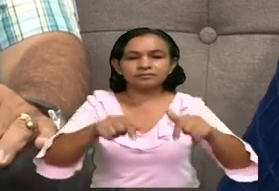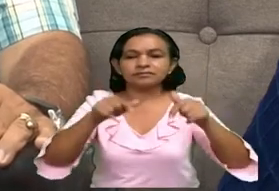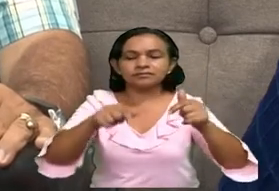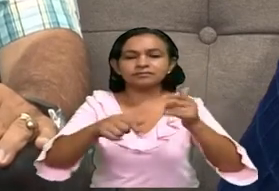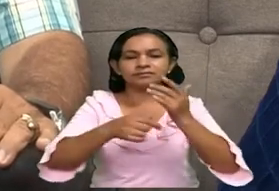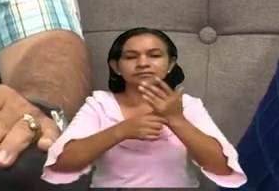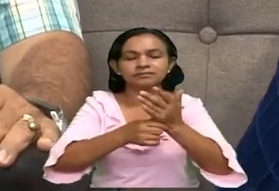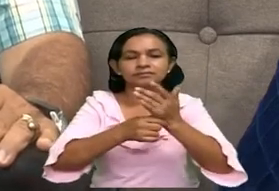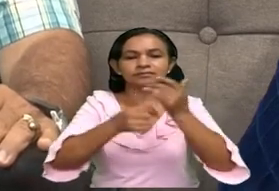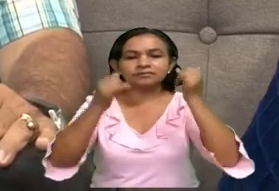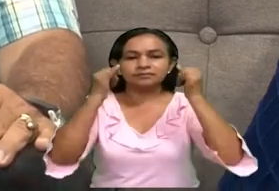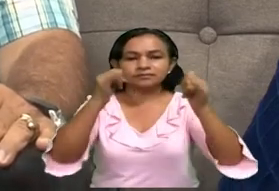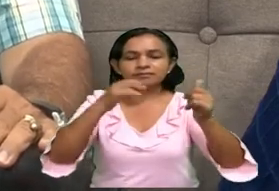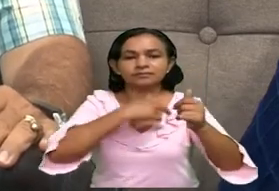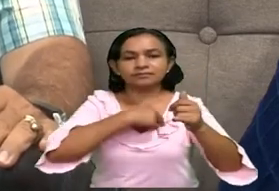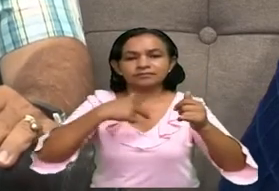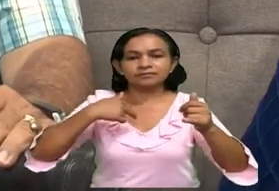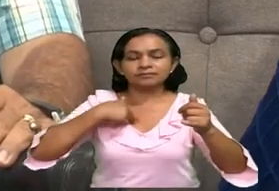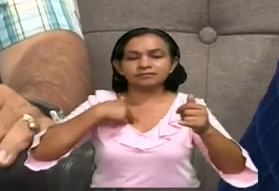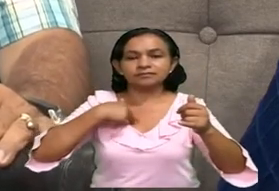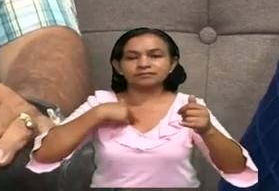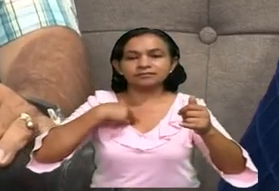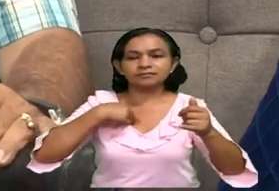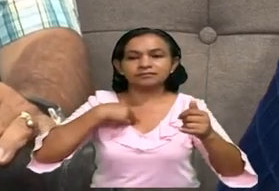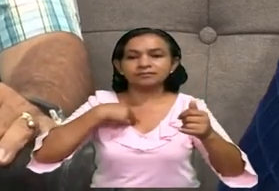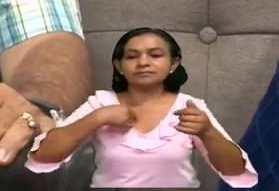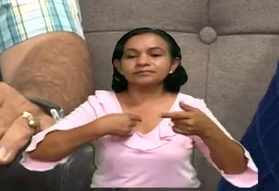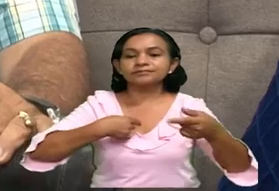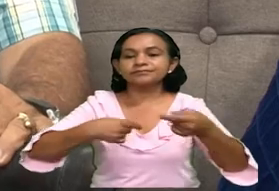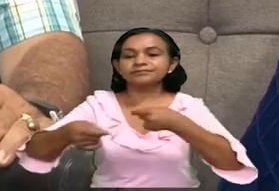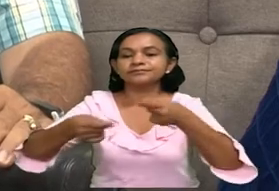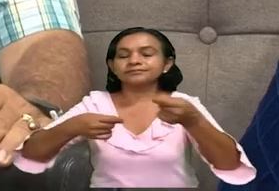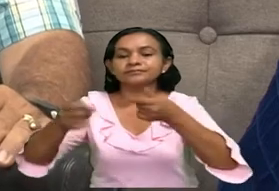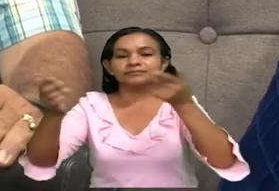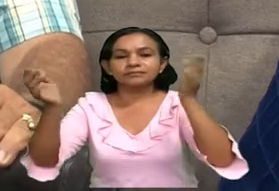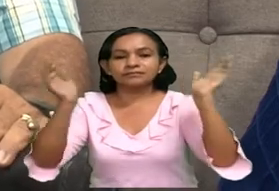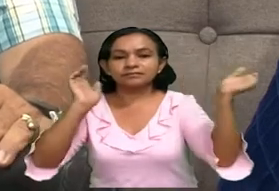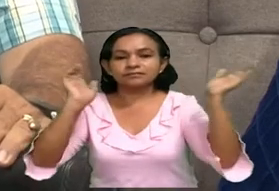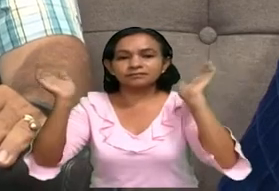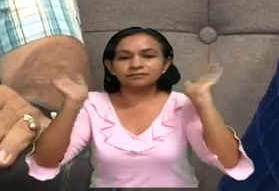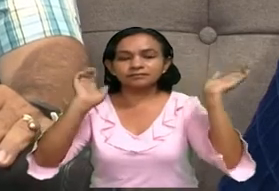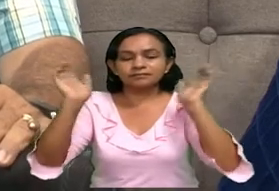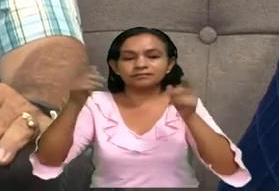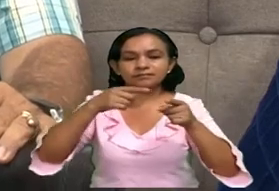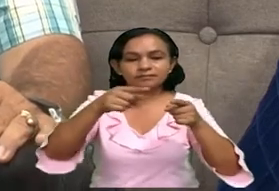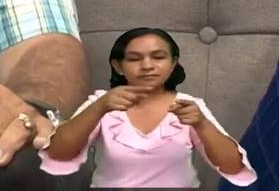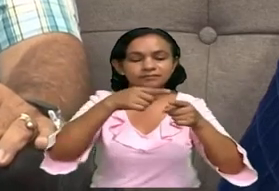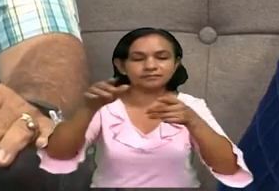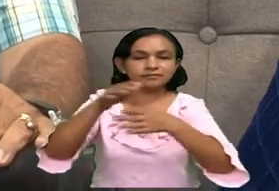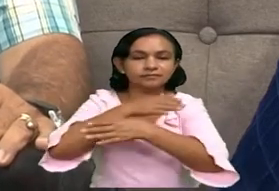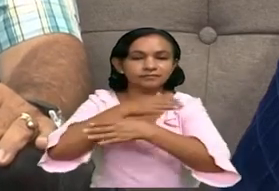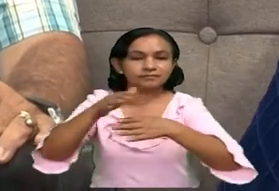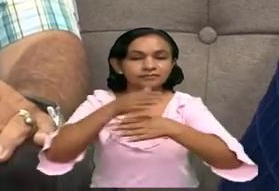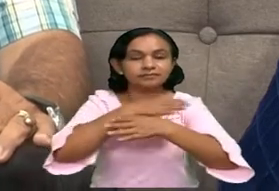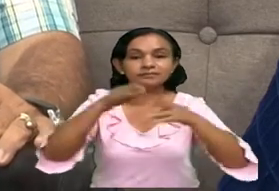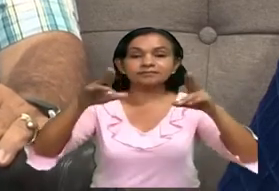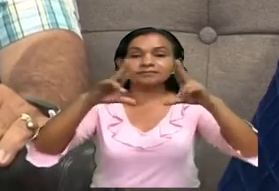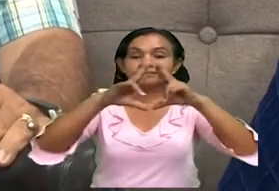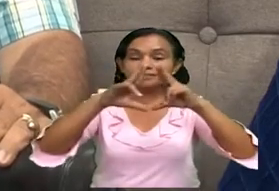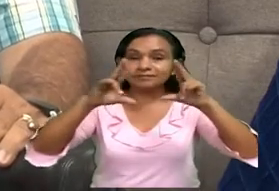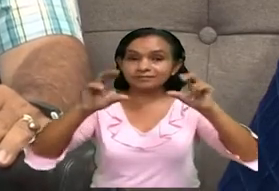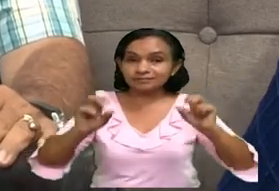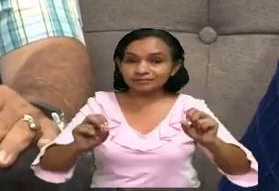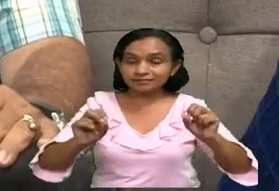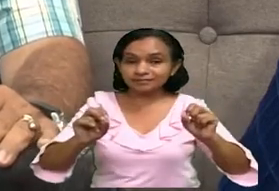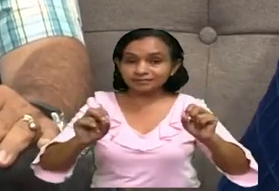municipal en general abastece la demanda local en los distintos municipios y territorios del país.